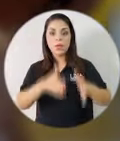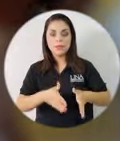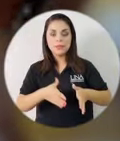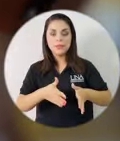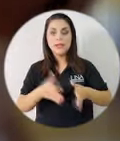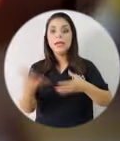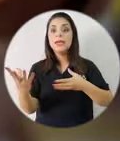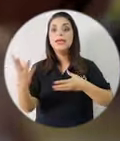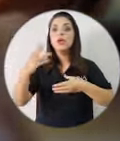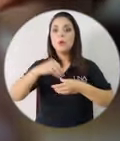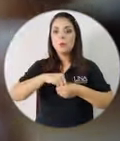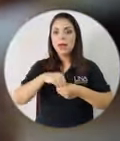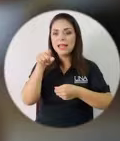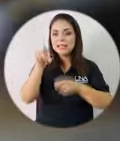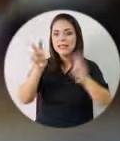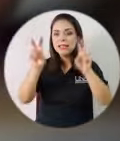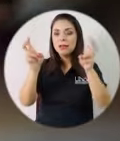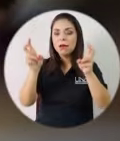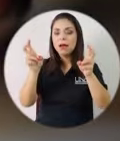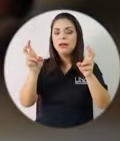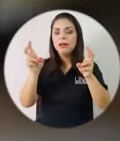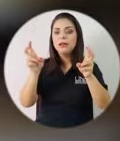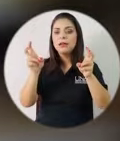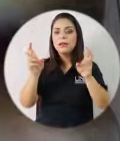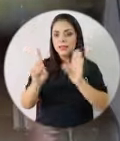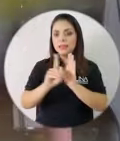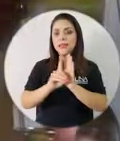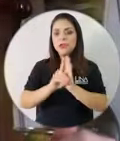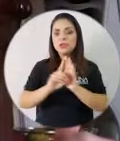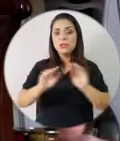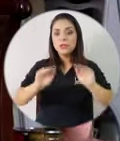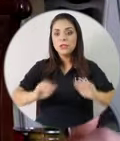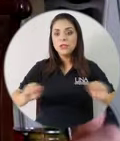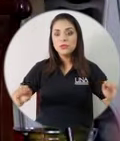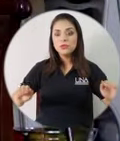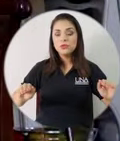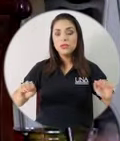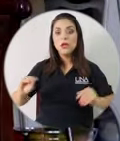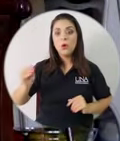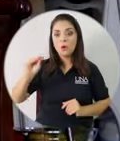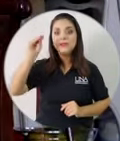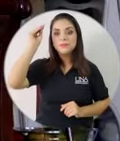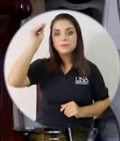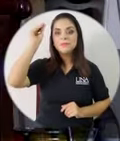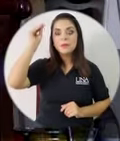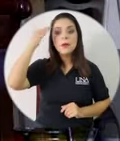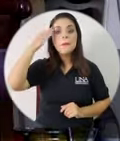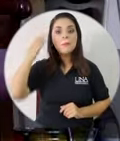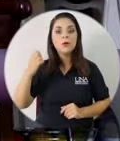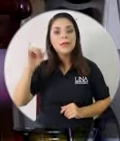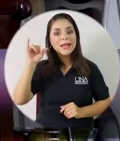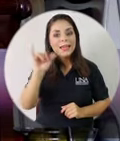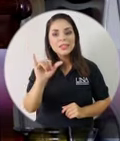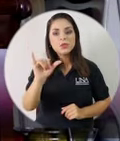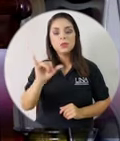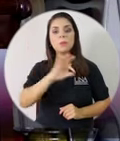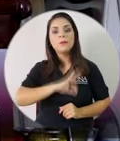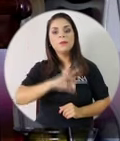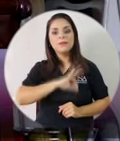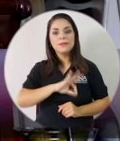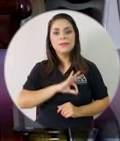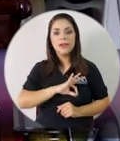estudiantes, incorporar ese eje de lo que es los derechos de los niños, las niñas y los adolescentes,